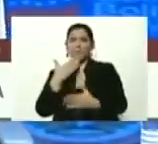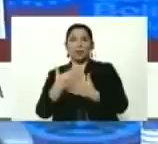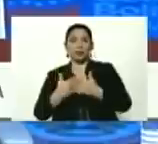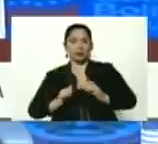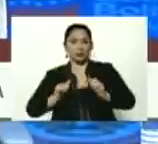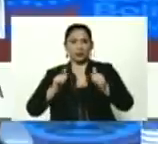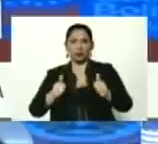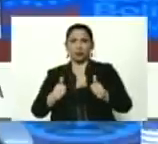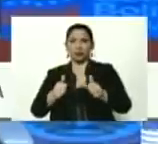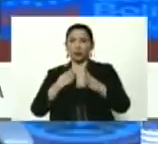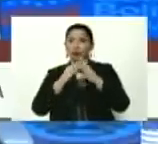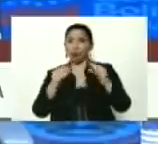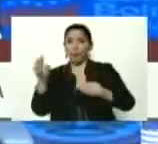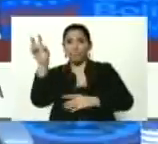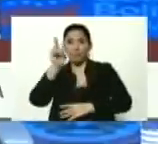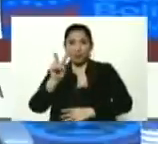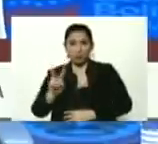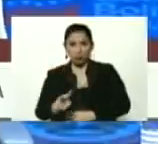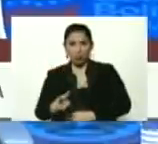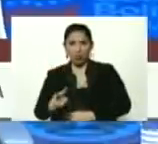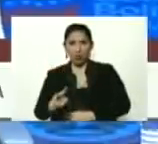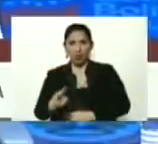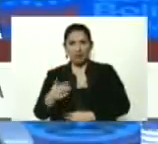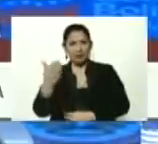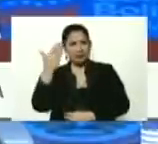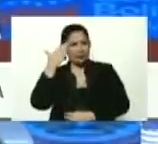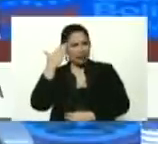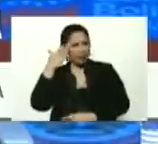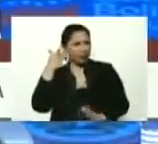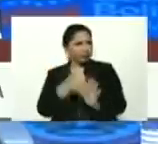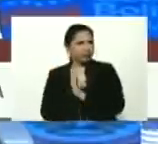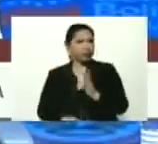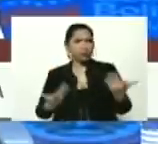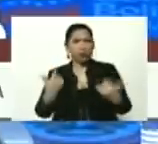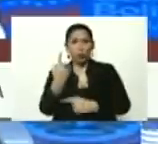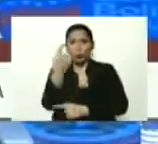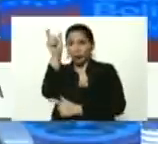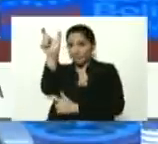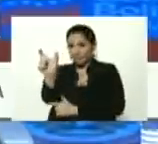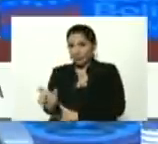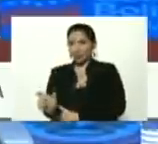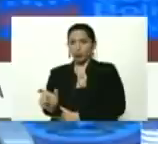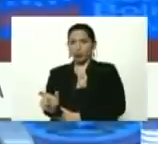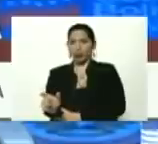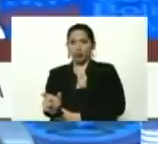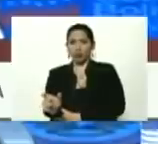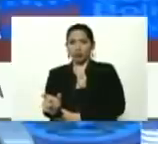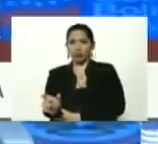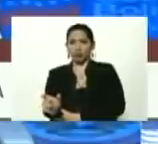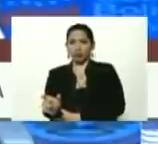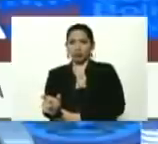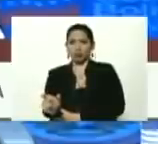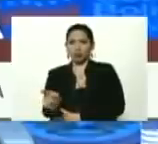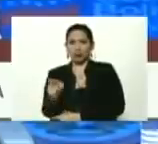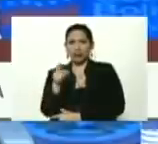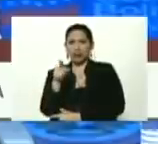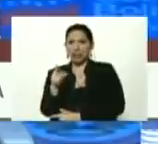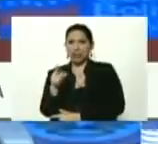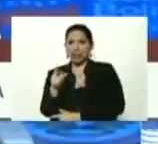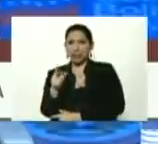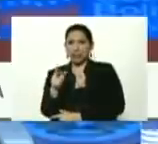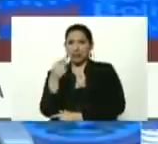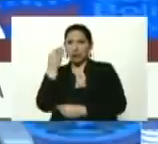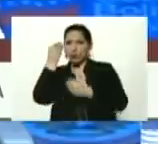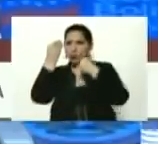iniciar, para que toda Venezuela se ubique en un personaje que ha sido el mentor